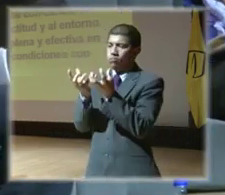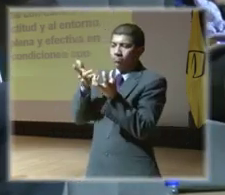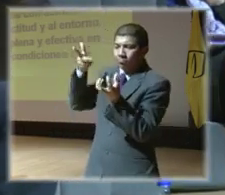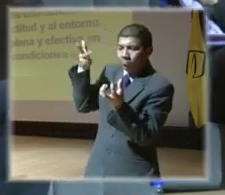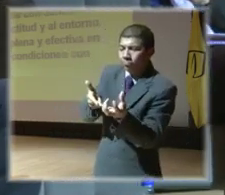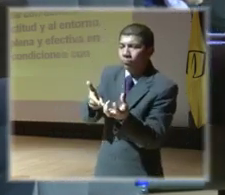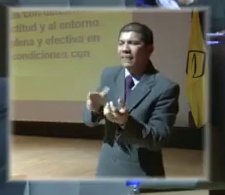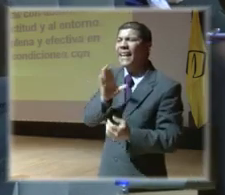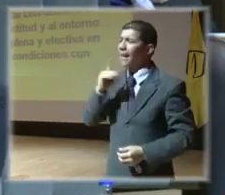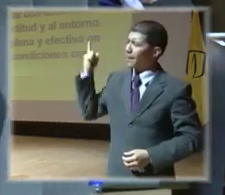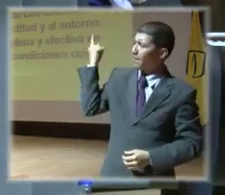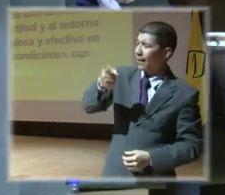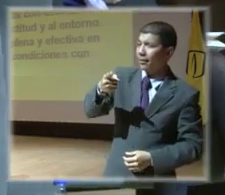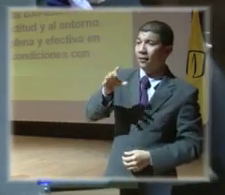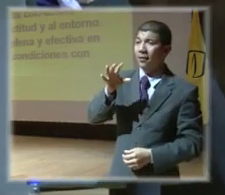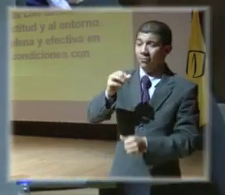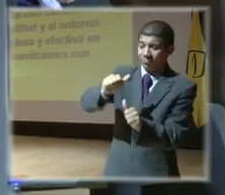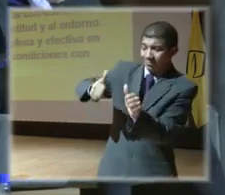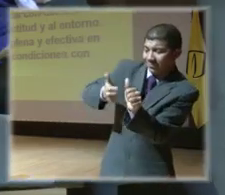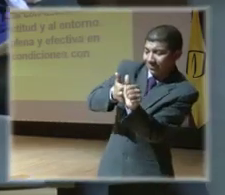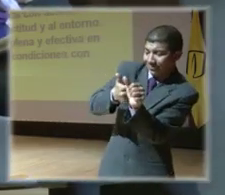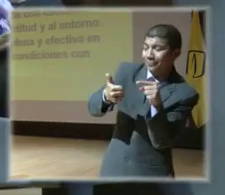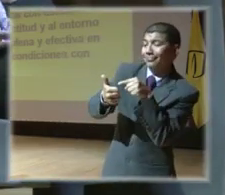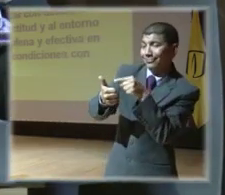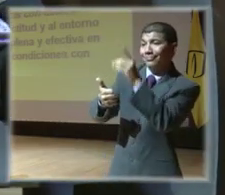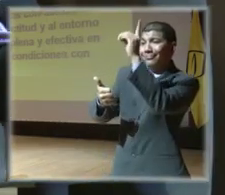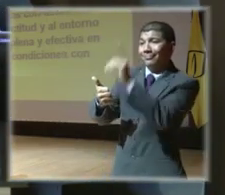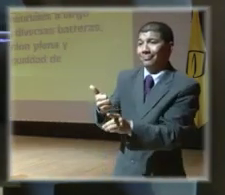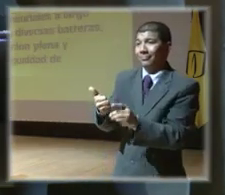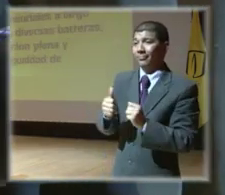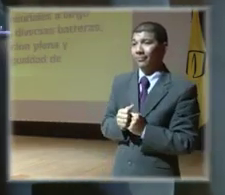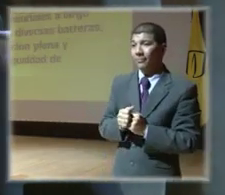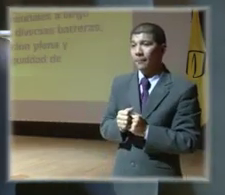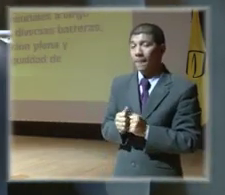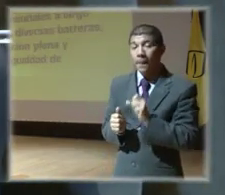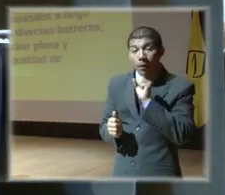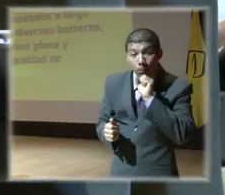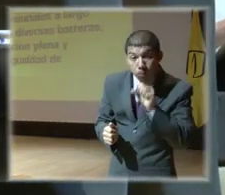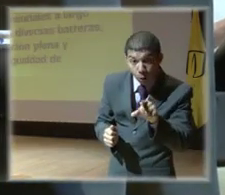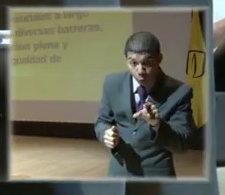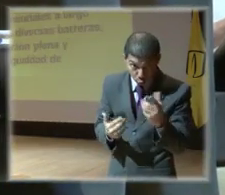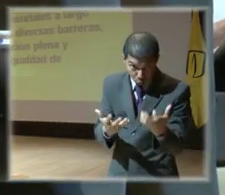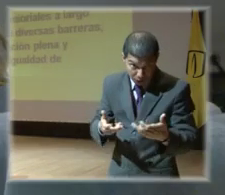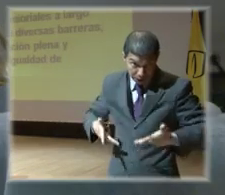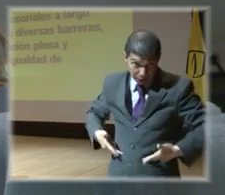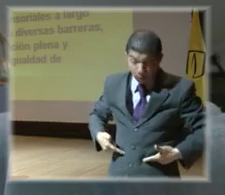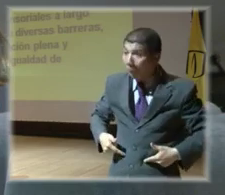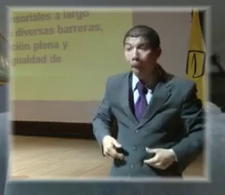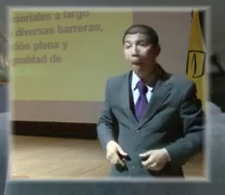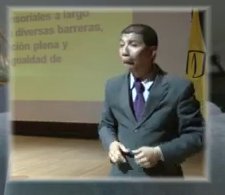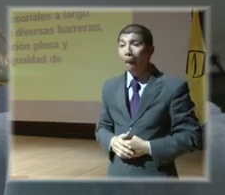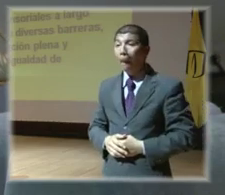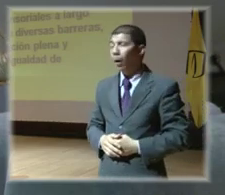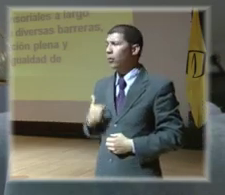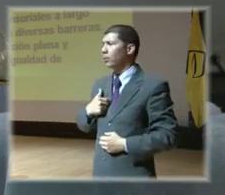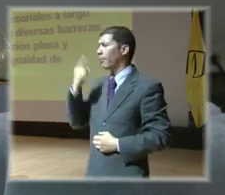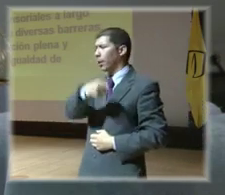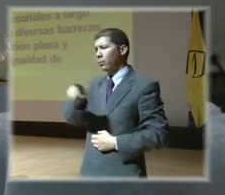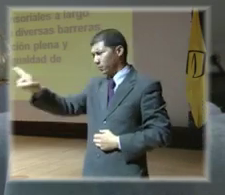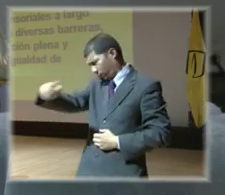El que ejerce la guarda. Y a la persona ni la ven, o sea, ni la ven en el momento en que tienen que hacer la